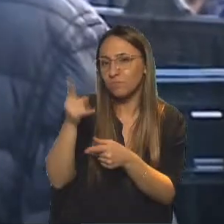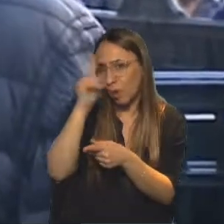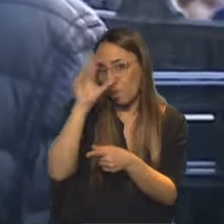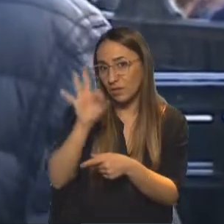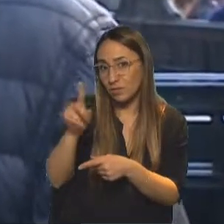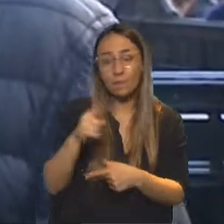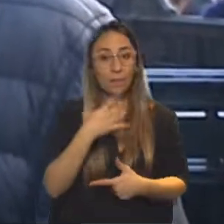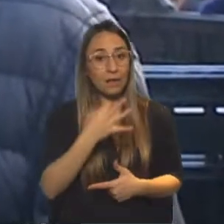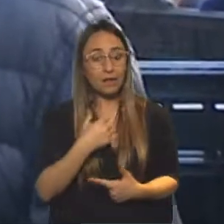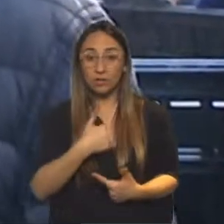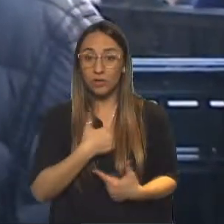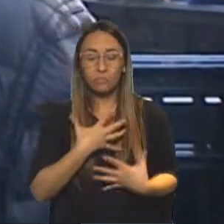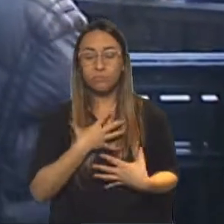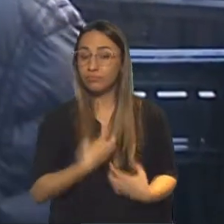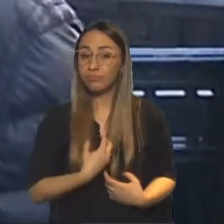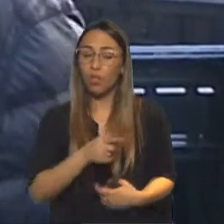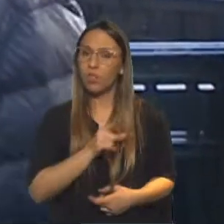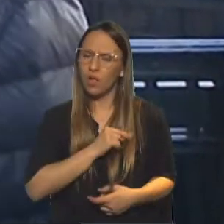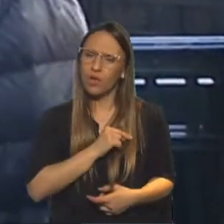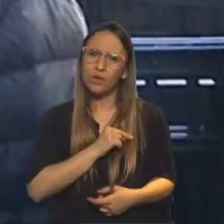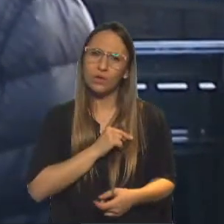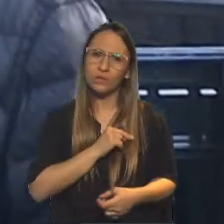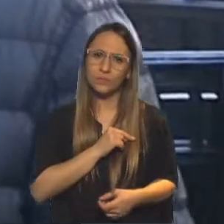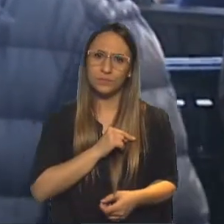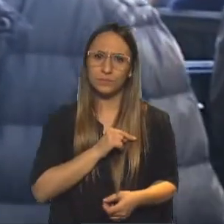estoy dolorido.